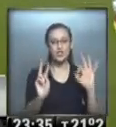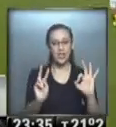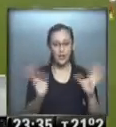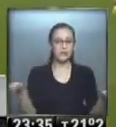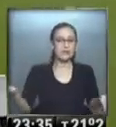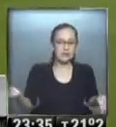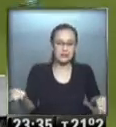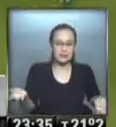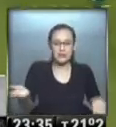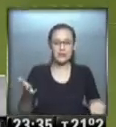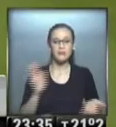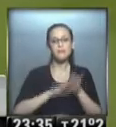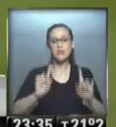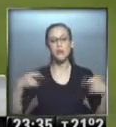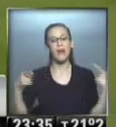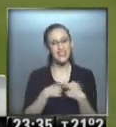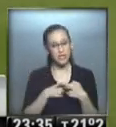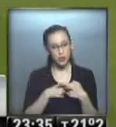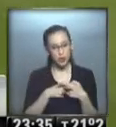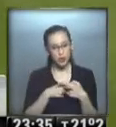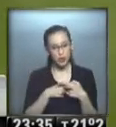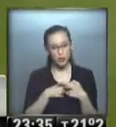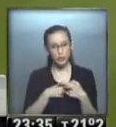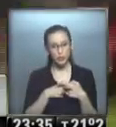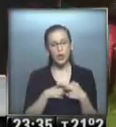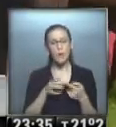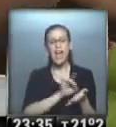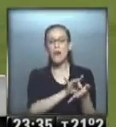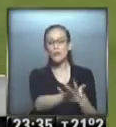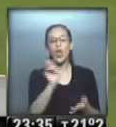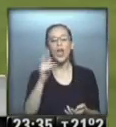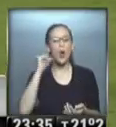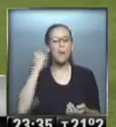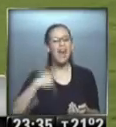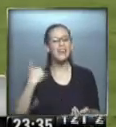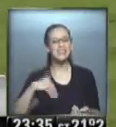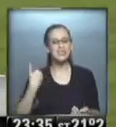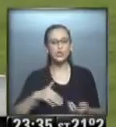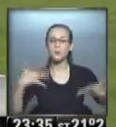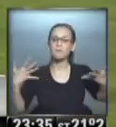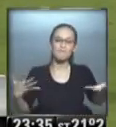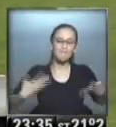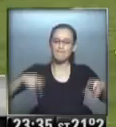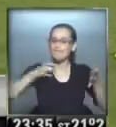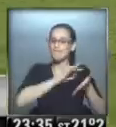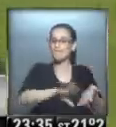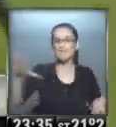parcial en el partido. Después iba a ir expulsado el argentino tras esta fuerte